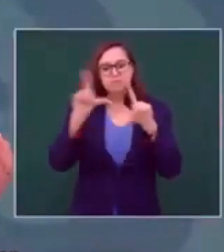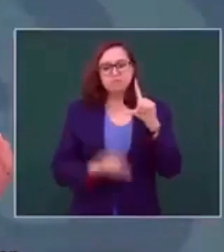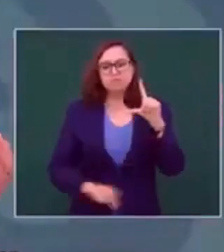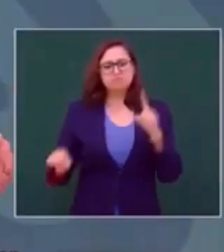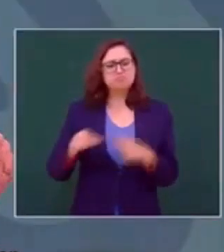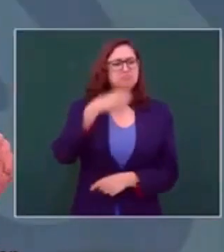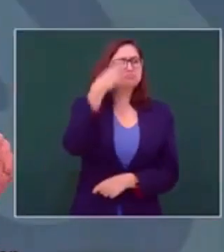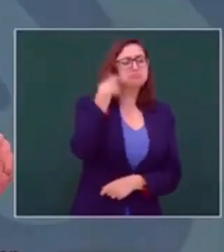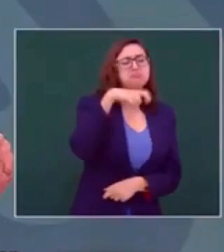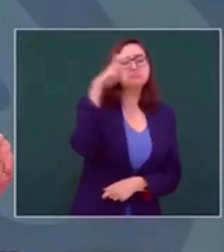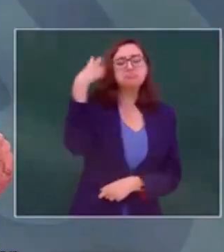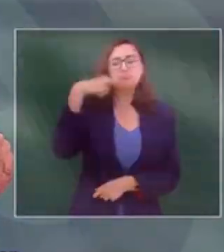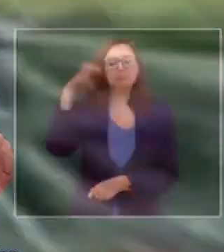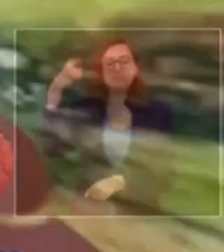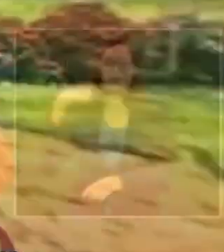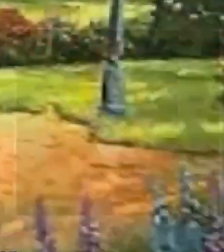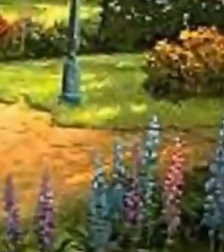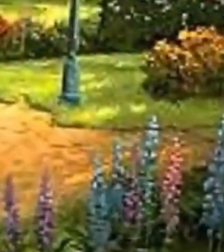tranquila